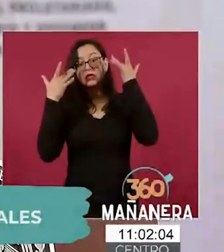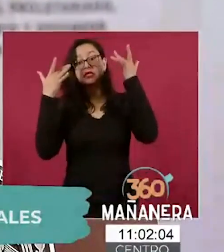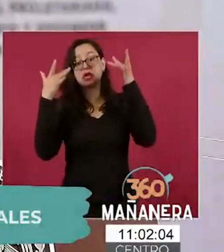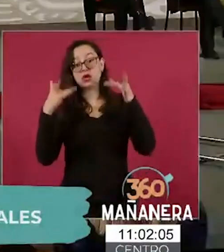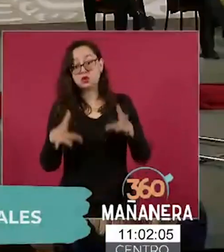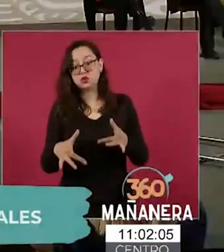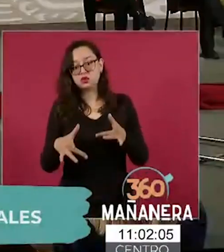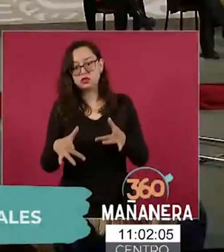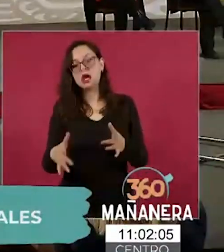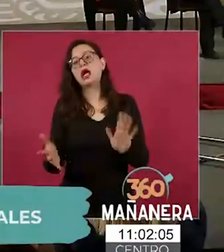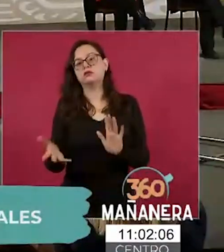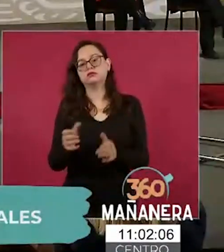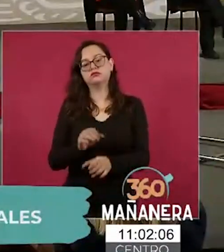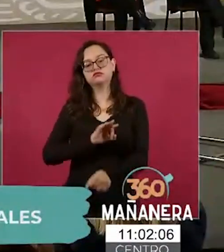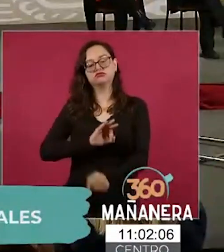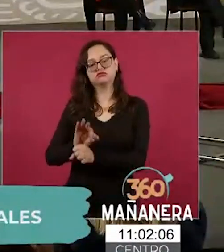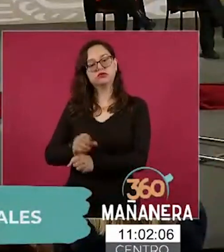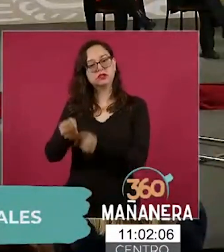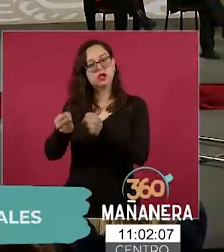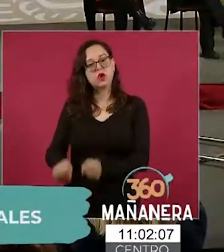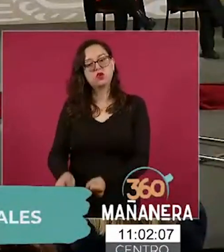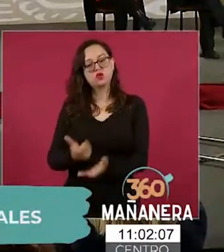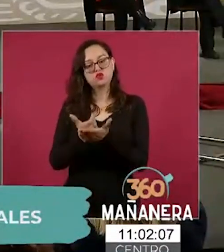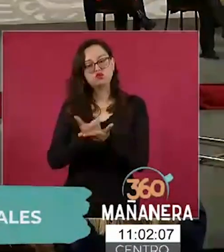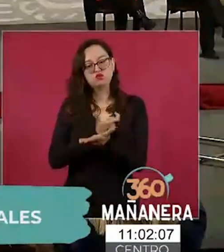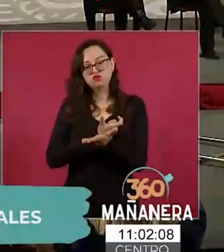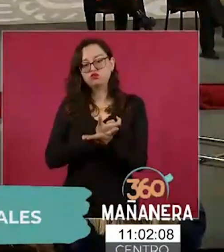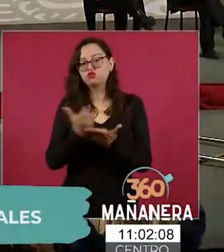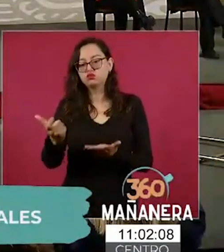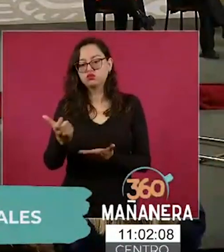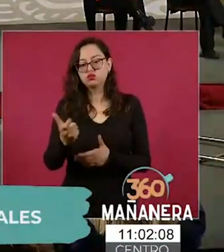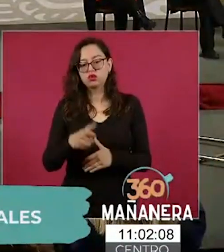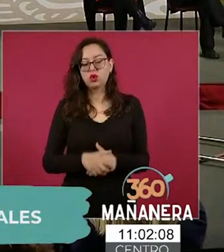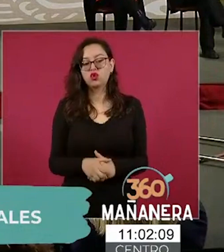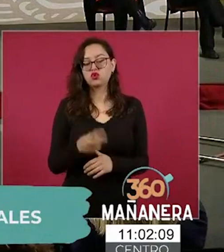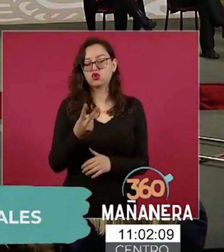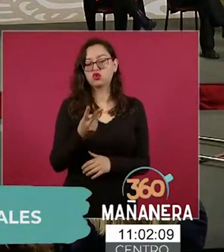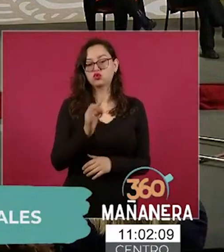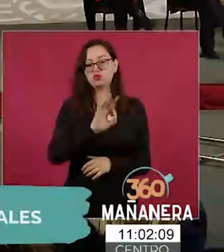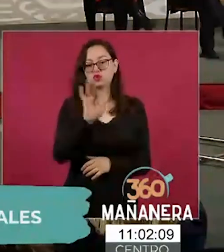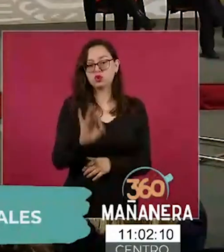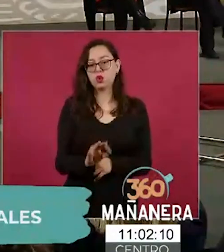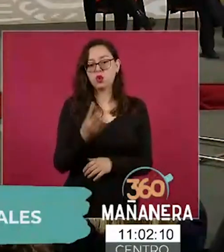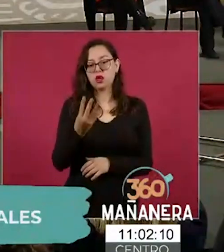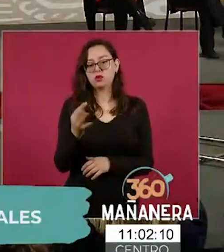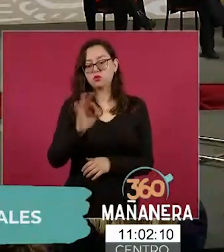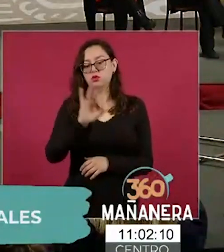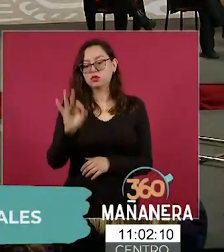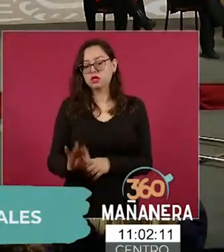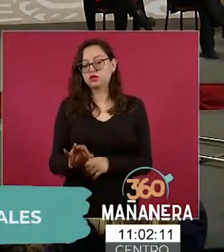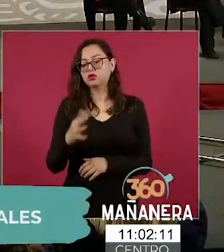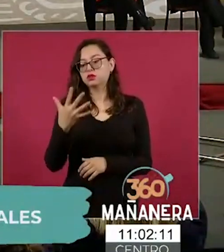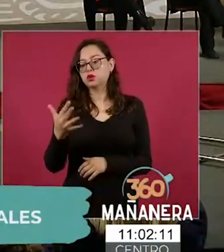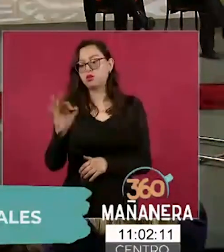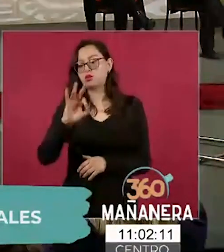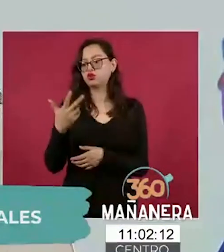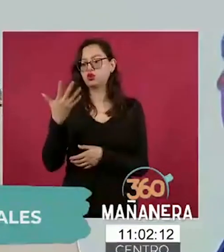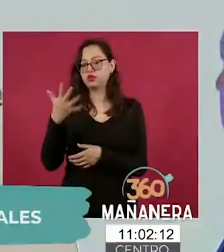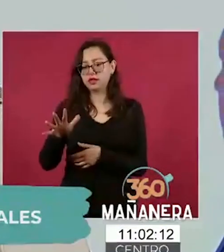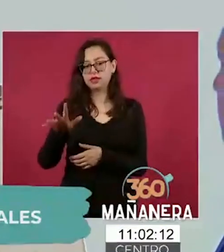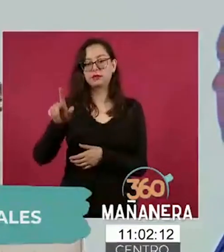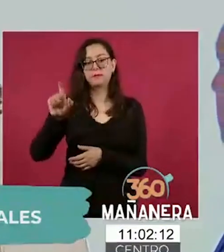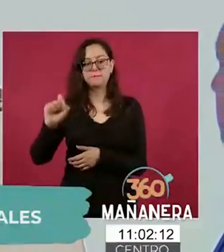dejan su cargo de un 2% 4% y 5% o 10% del salario del